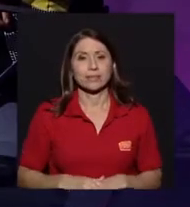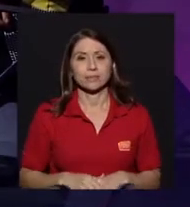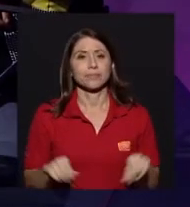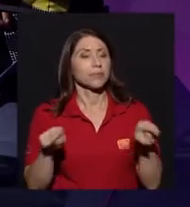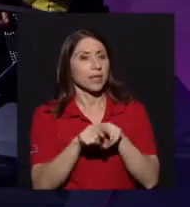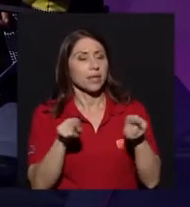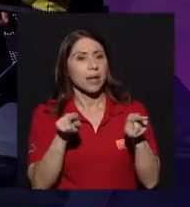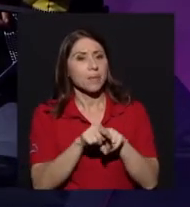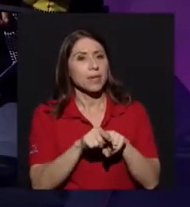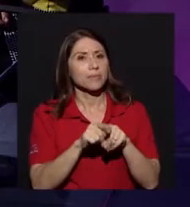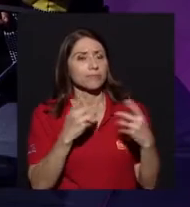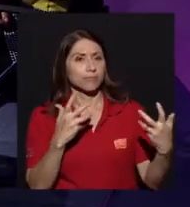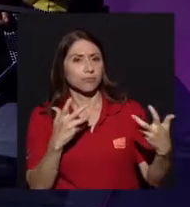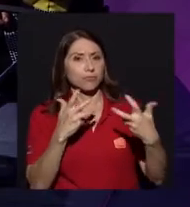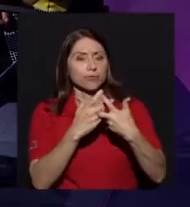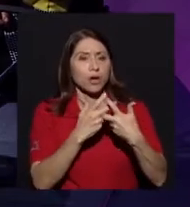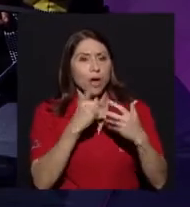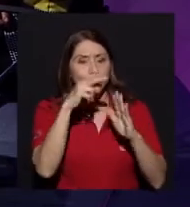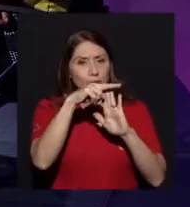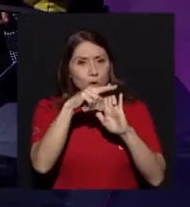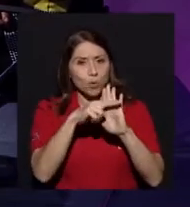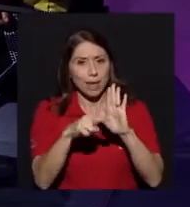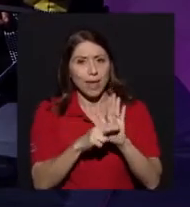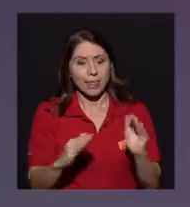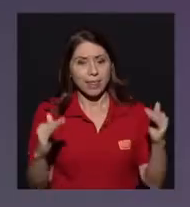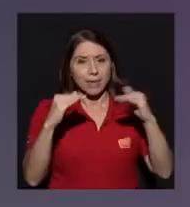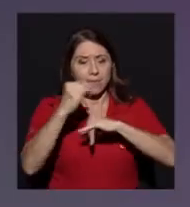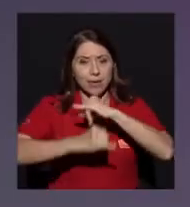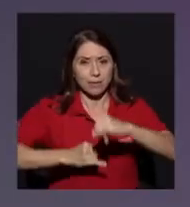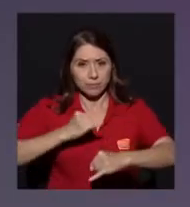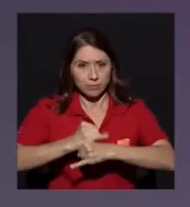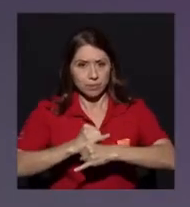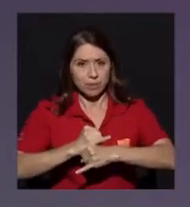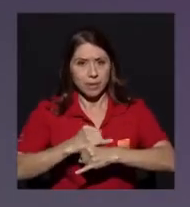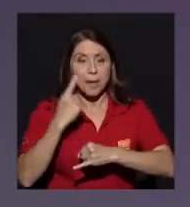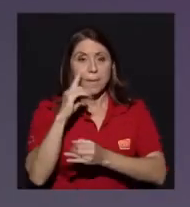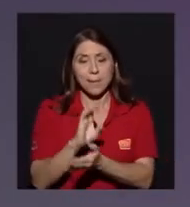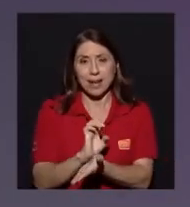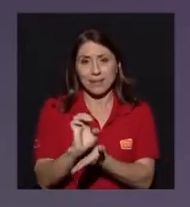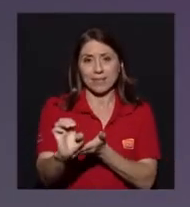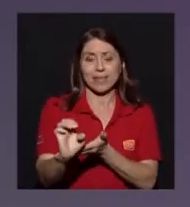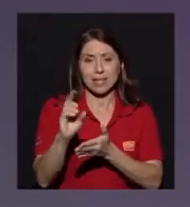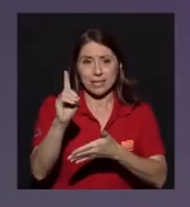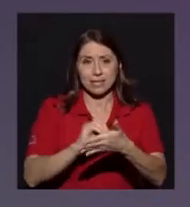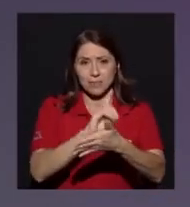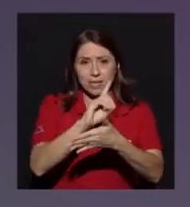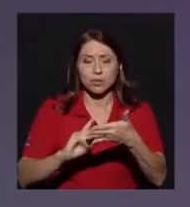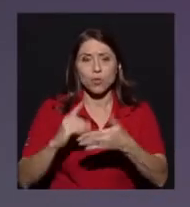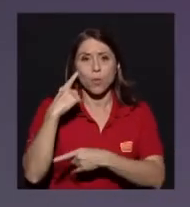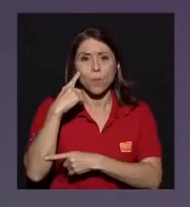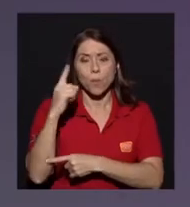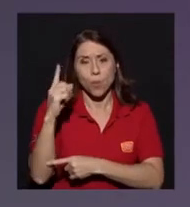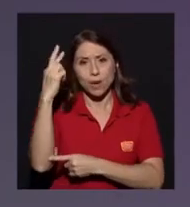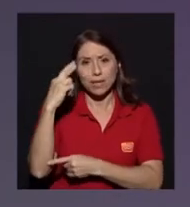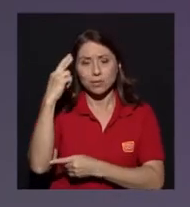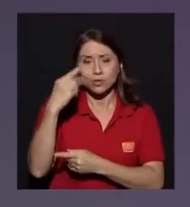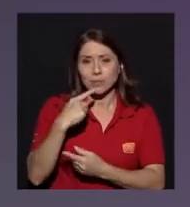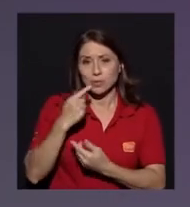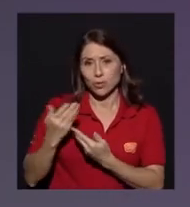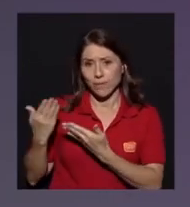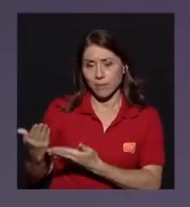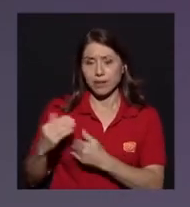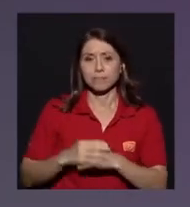una normativa de carácter internacional para evitar justamente la discriminación por las razones que mencionaba